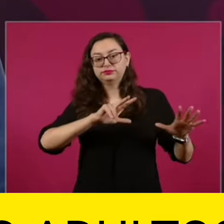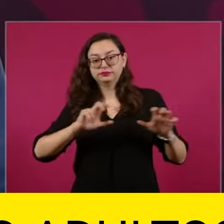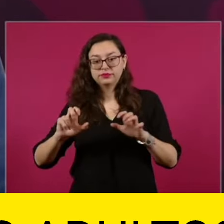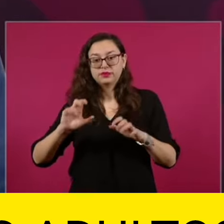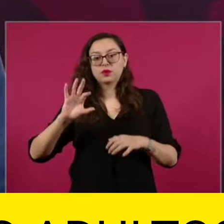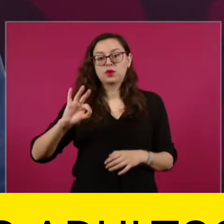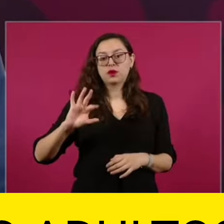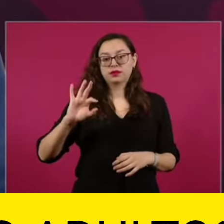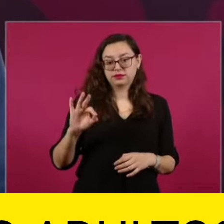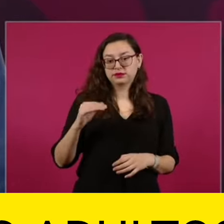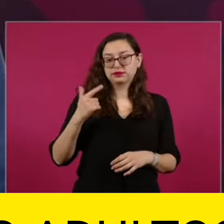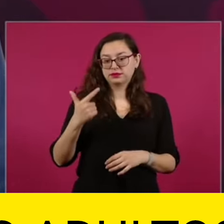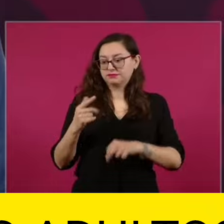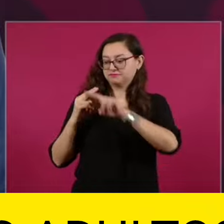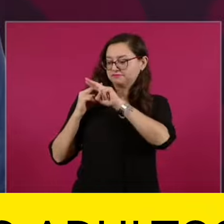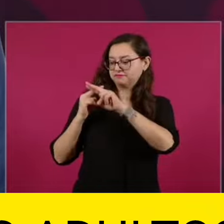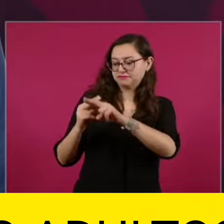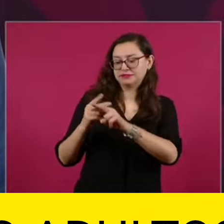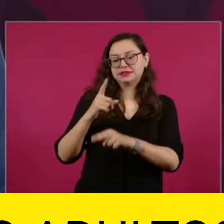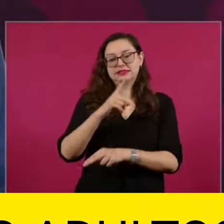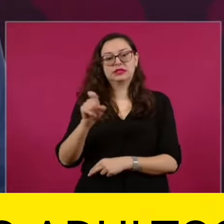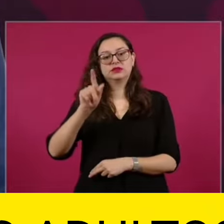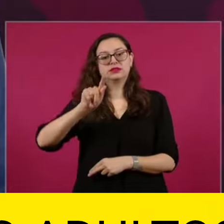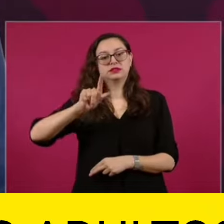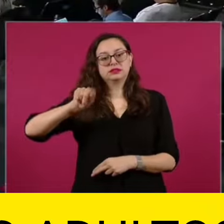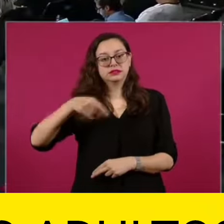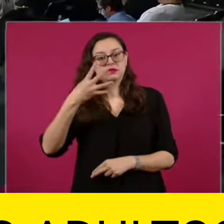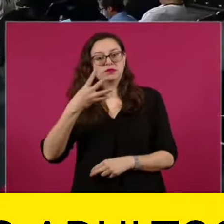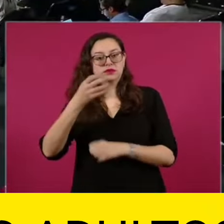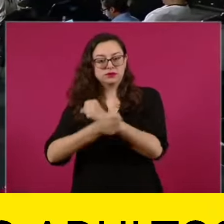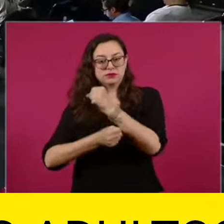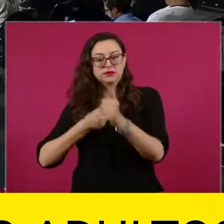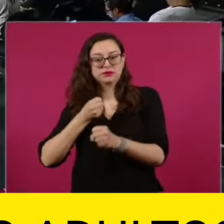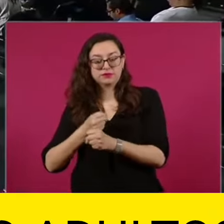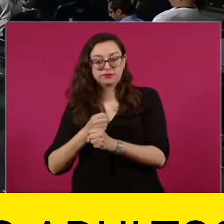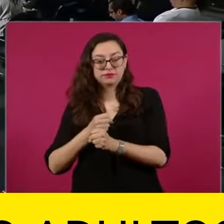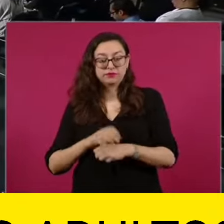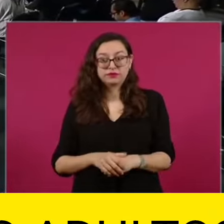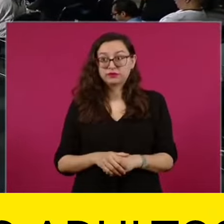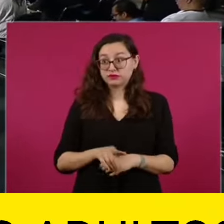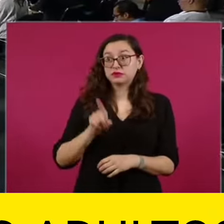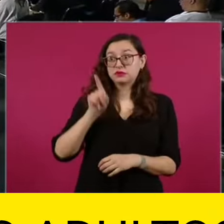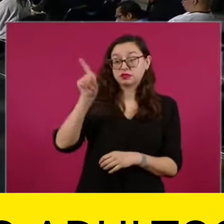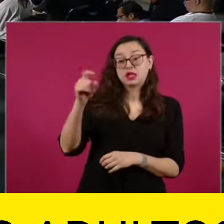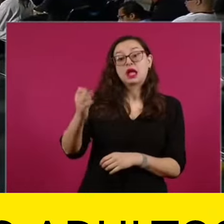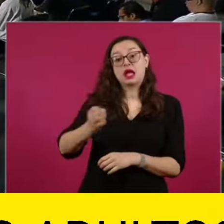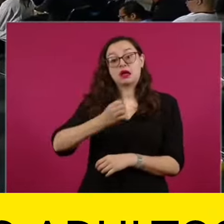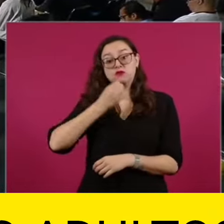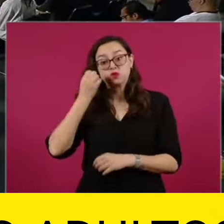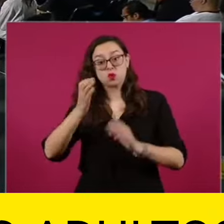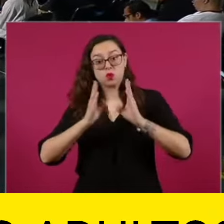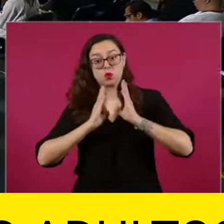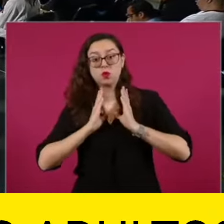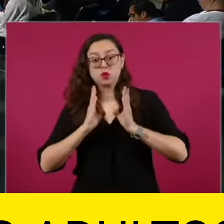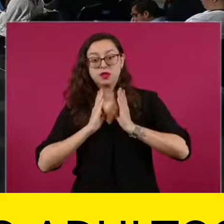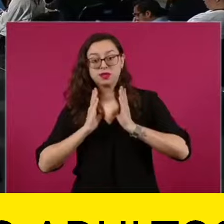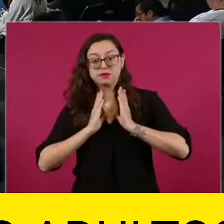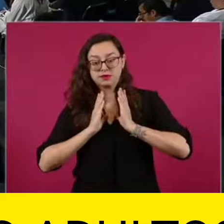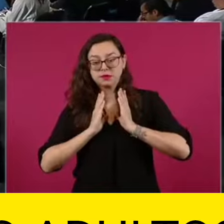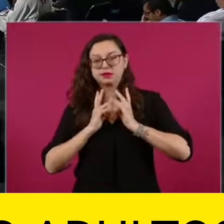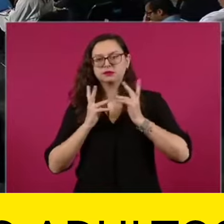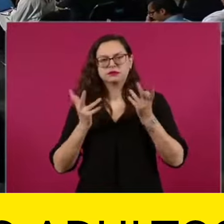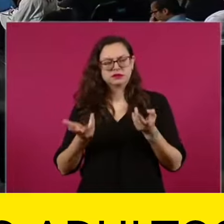septiembre de 1847, cuando estos cadetes del Colegio Militar enfrentaron a los